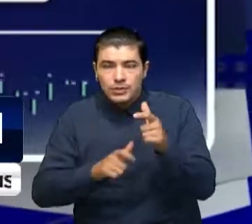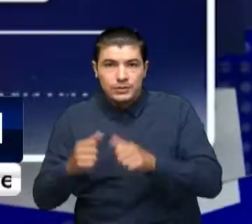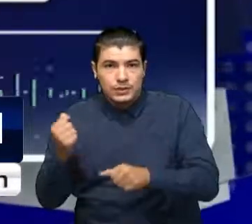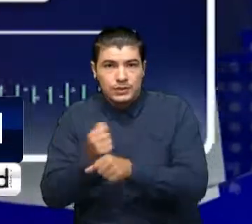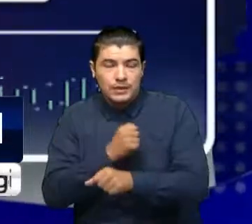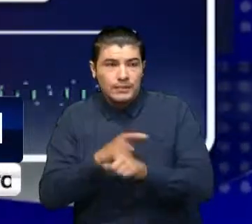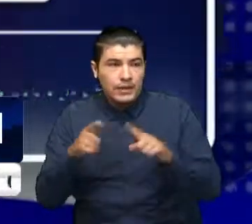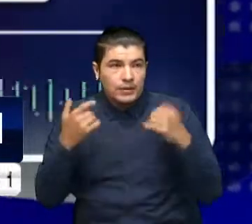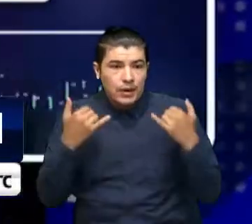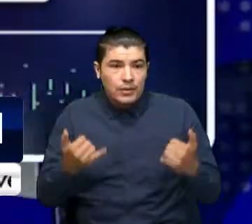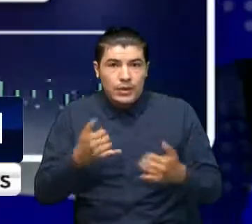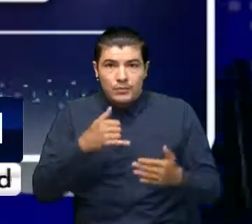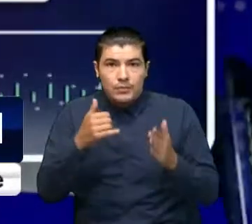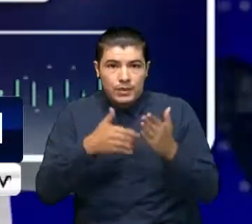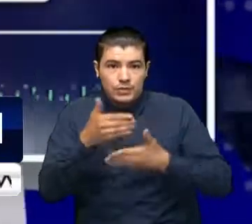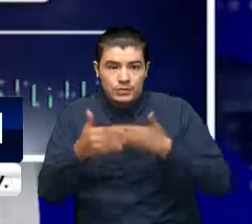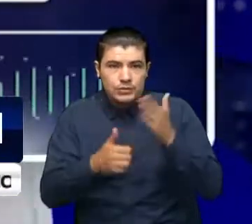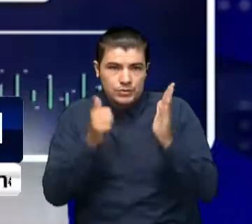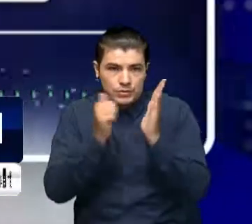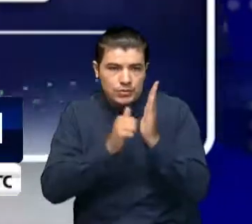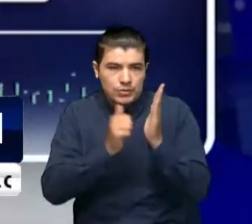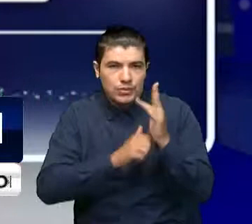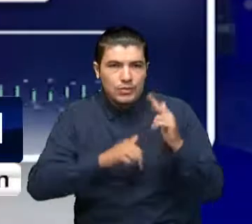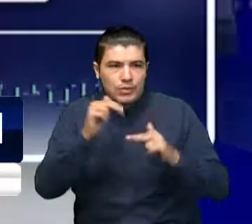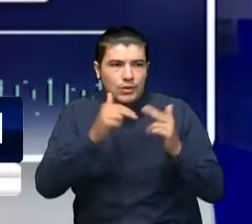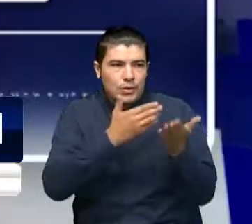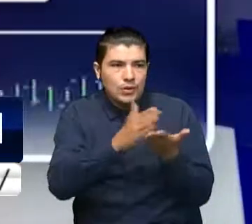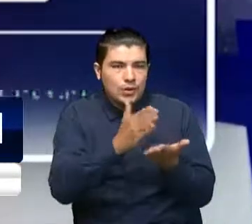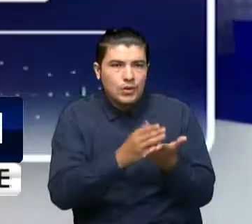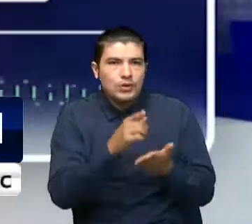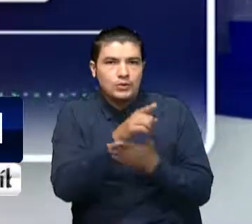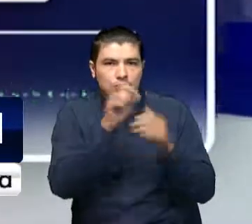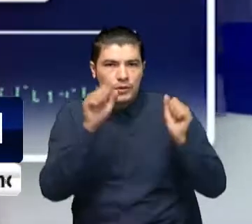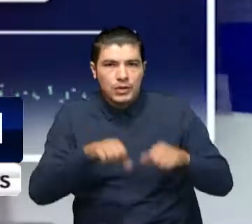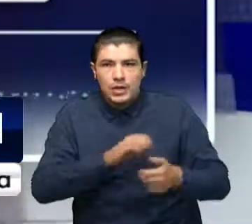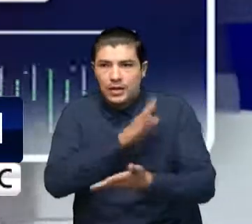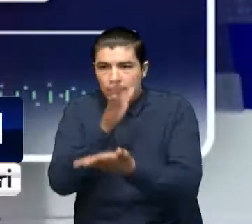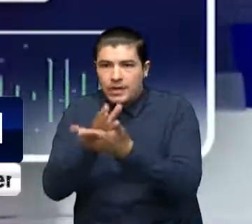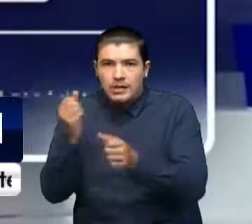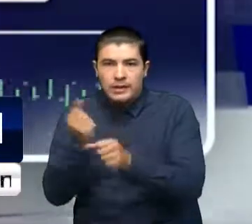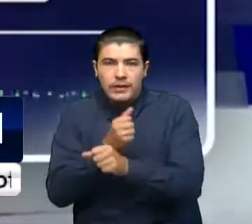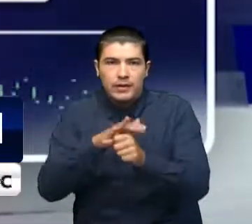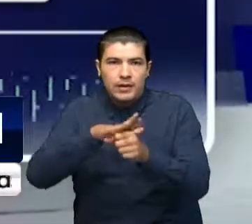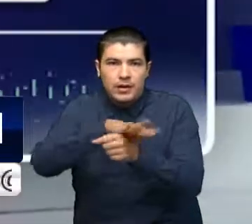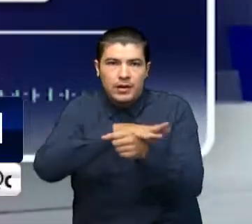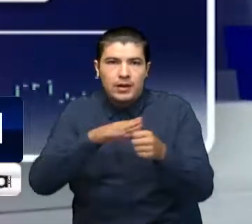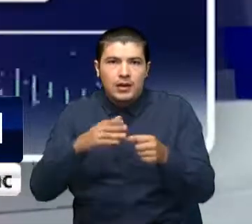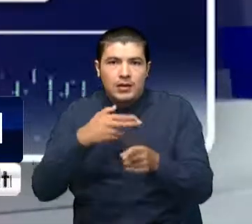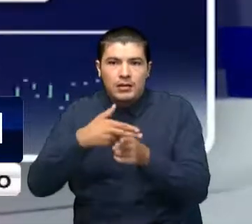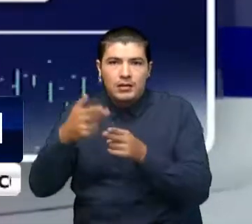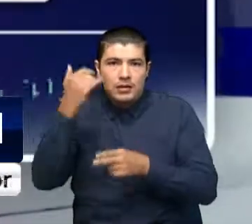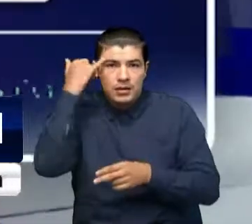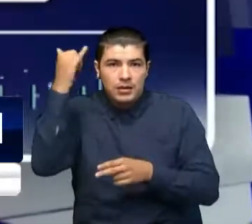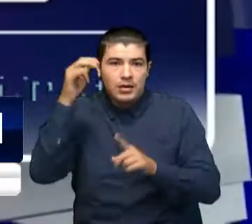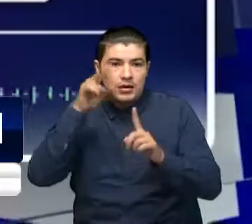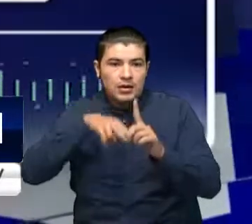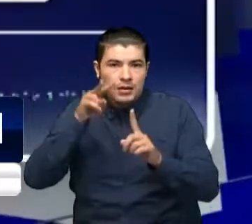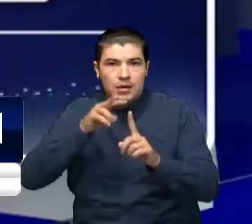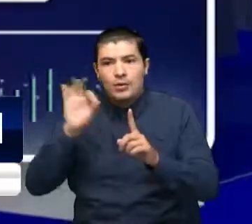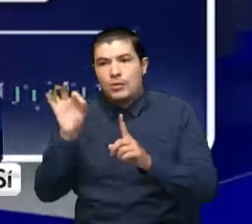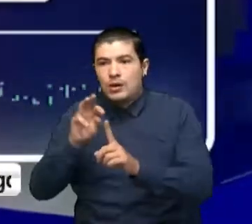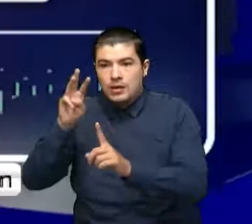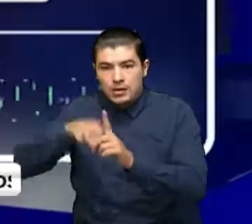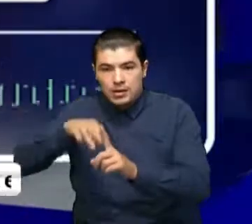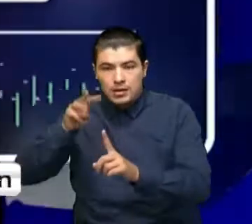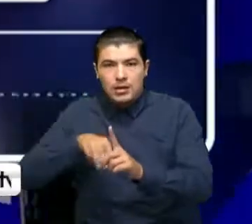momento en el proceso de comprar los materiales de construcción para poder analizar las intervenciones de los barrios la idea es que en unos dos meses a tres meses podemos